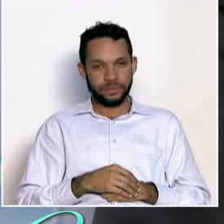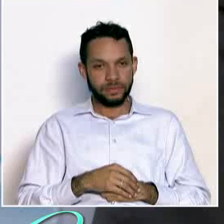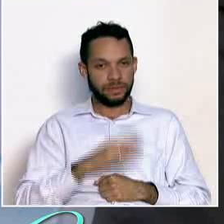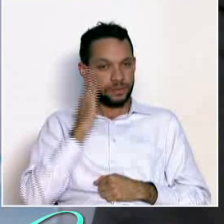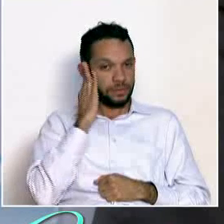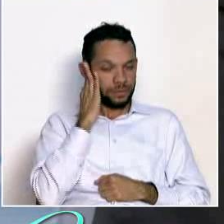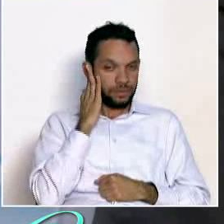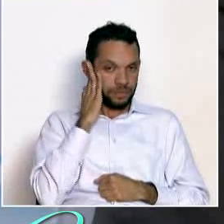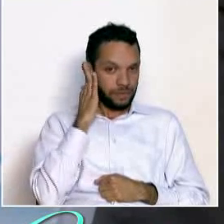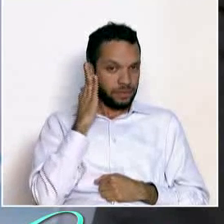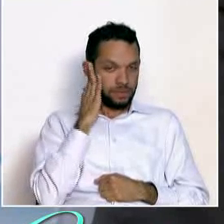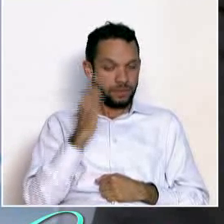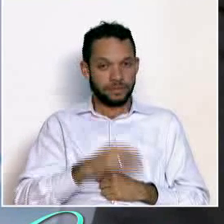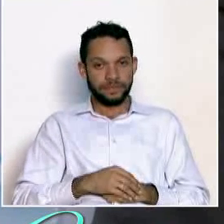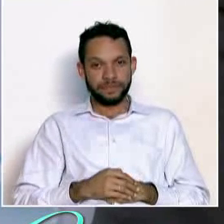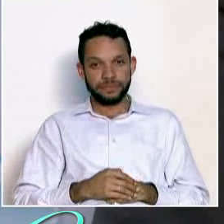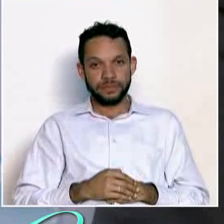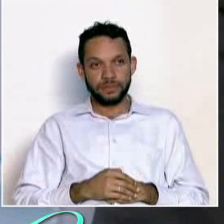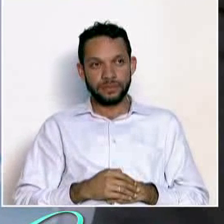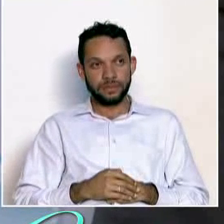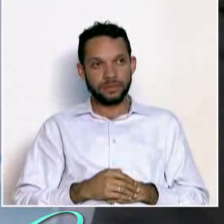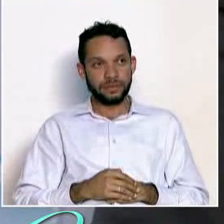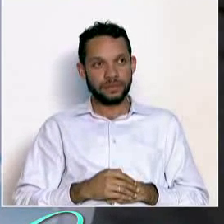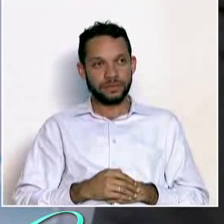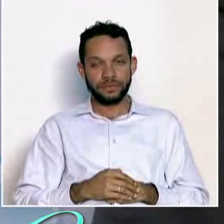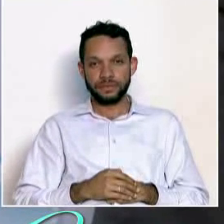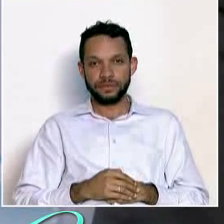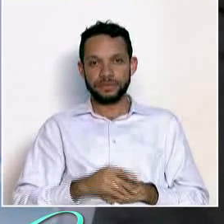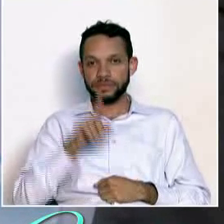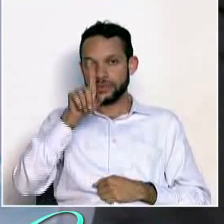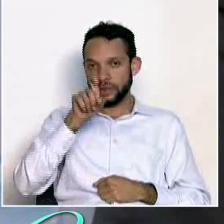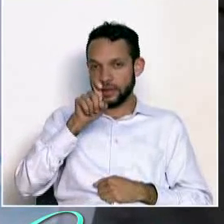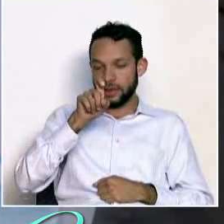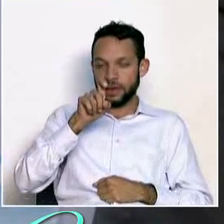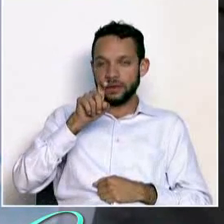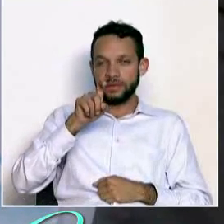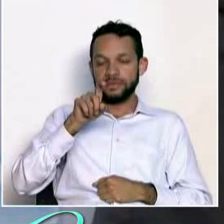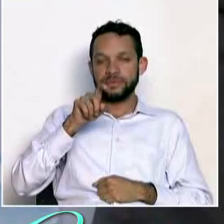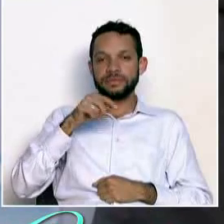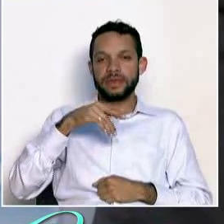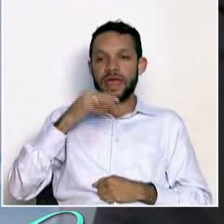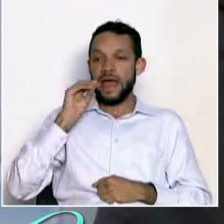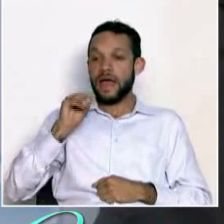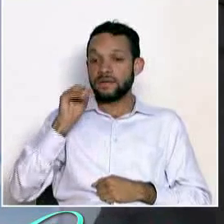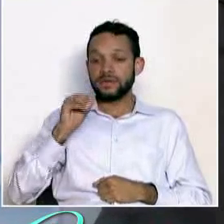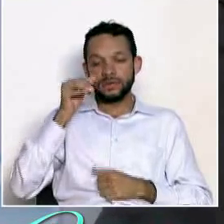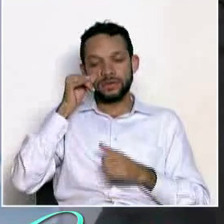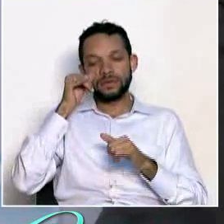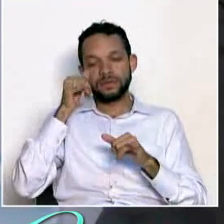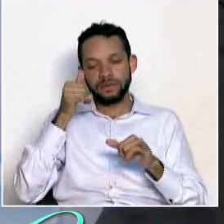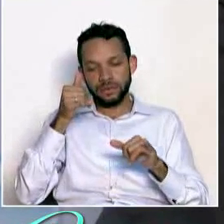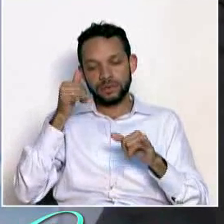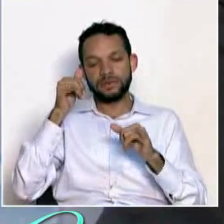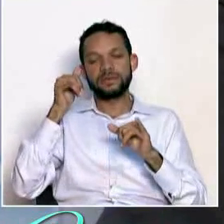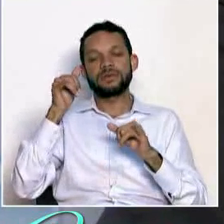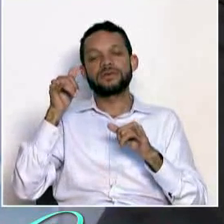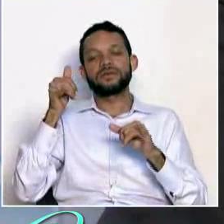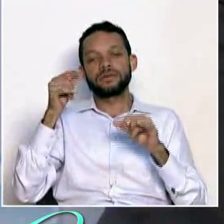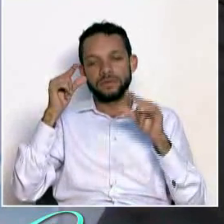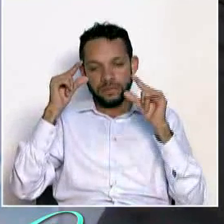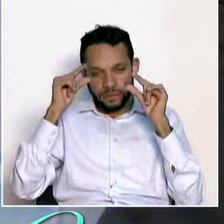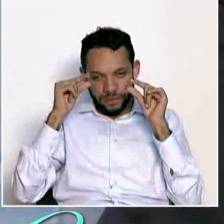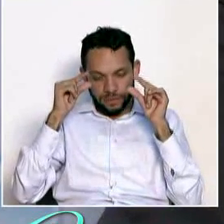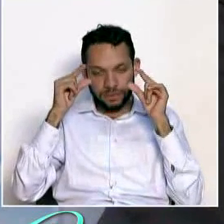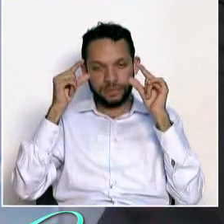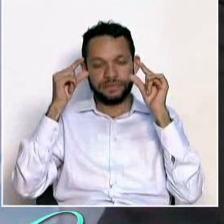duerma, duerma más, seis, duerma cada vez más profundamente. Tus párpados